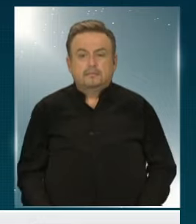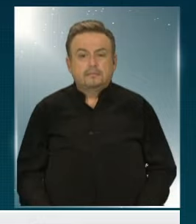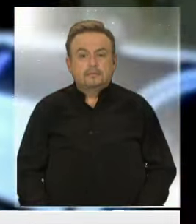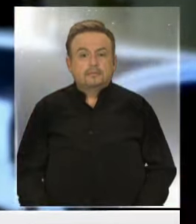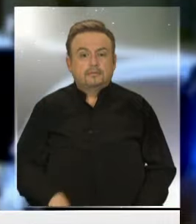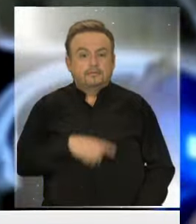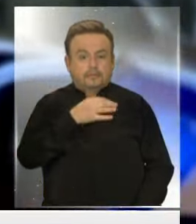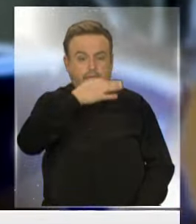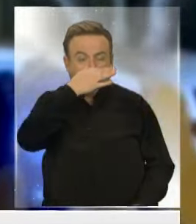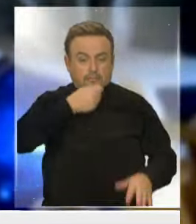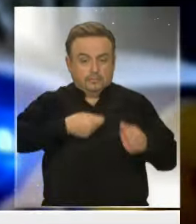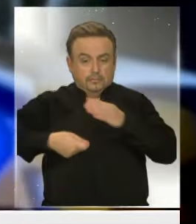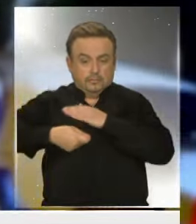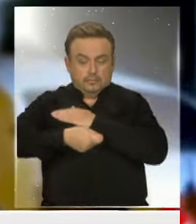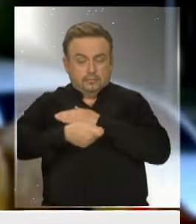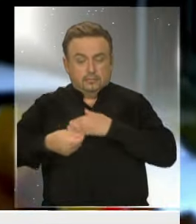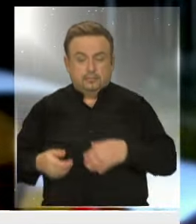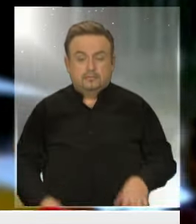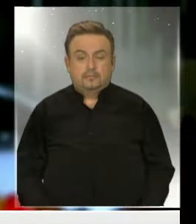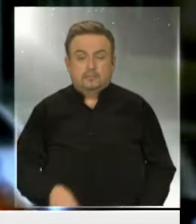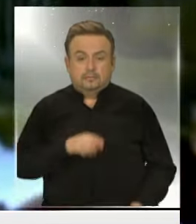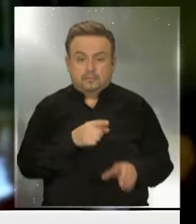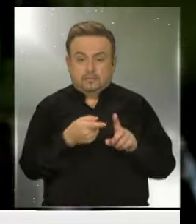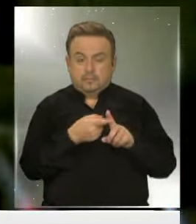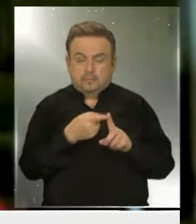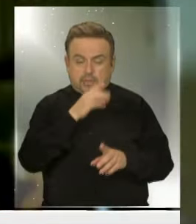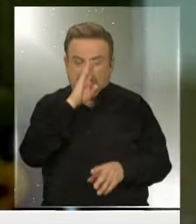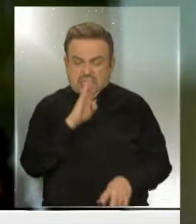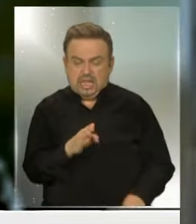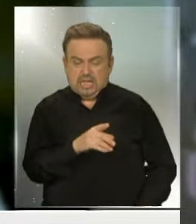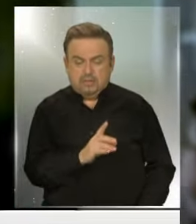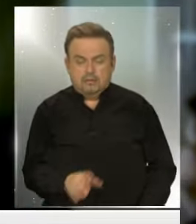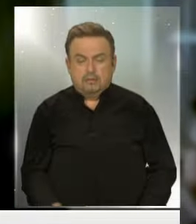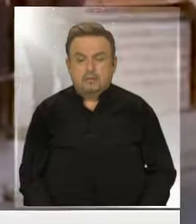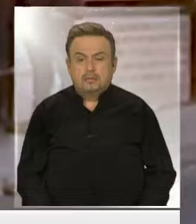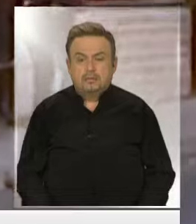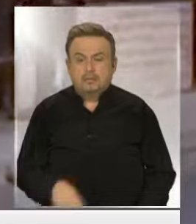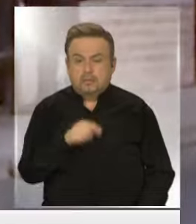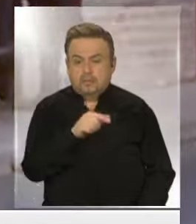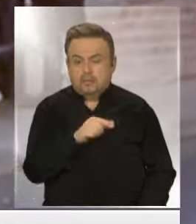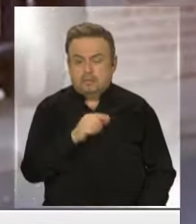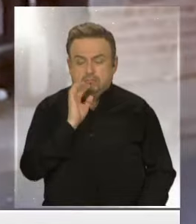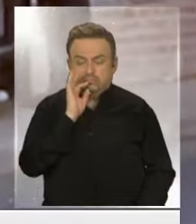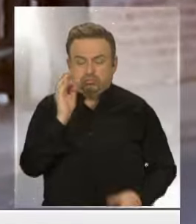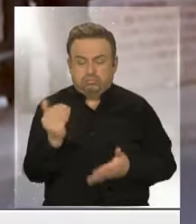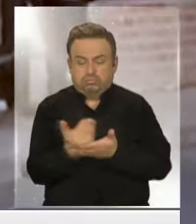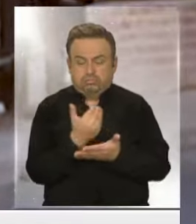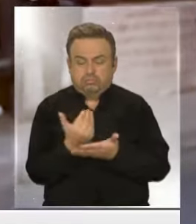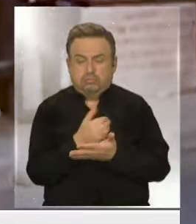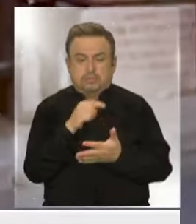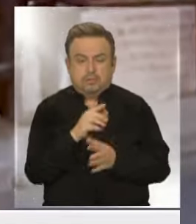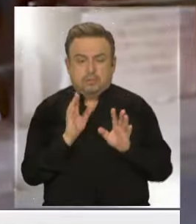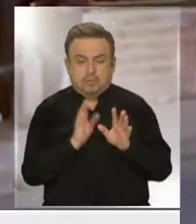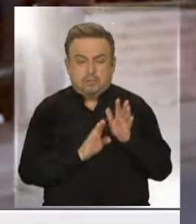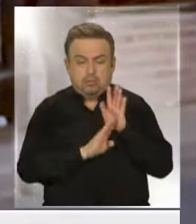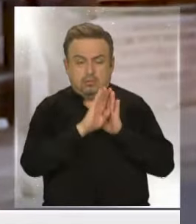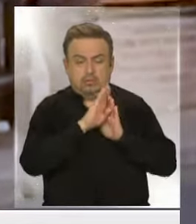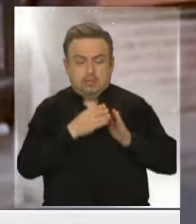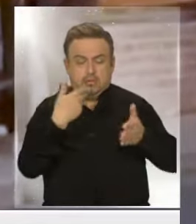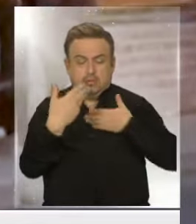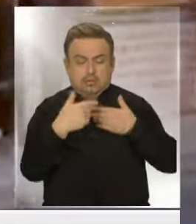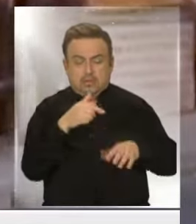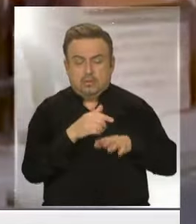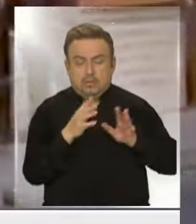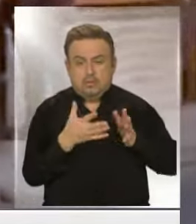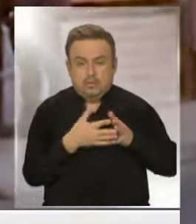Del tráfico de drogas tiene una participación directa y se lucra de esa manera. En lo que respecta a su carrera musical, es de un